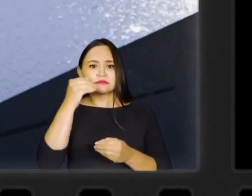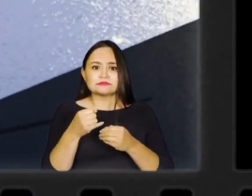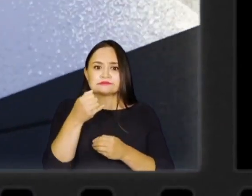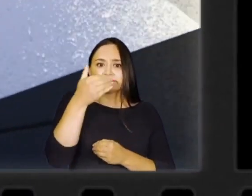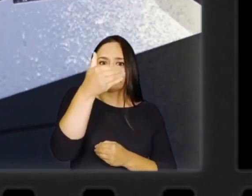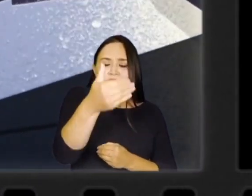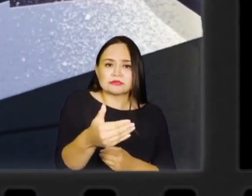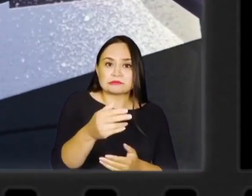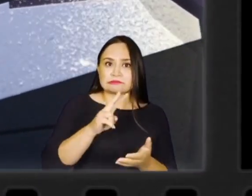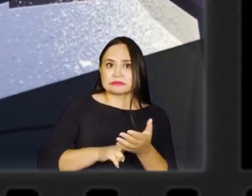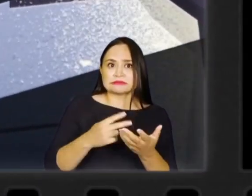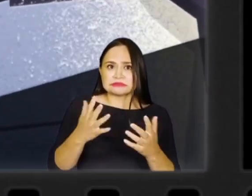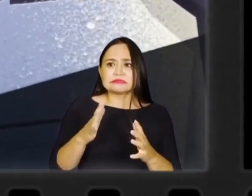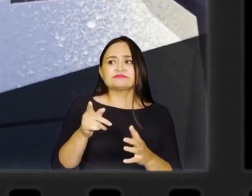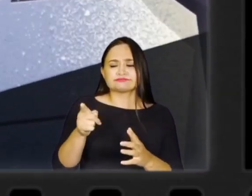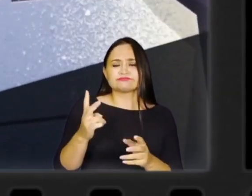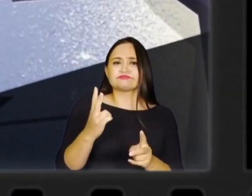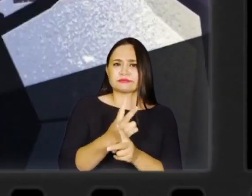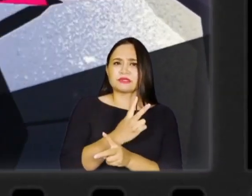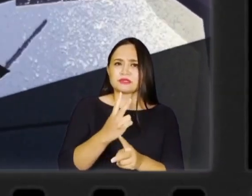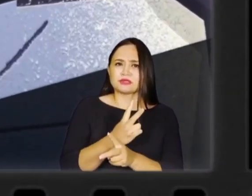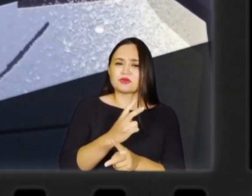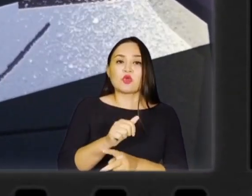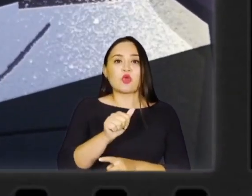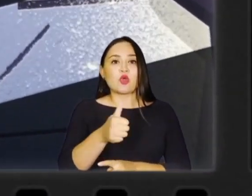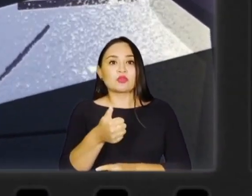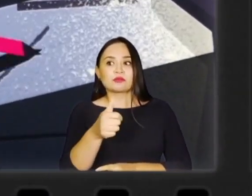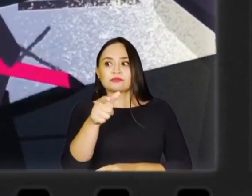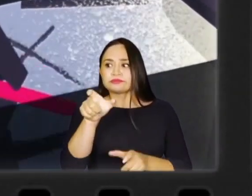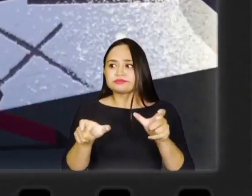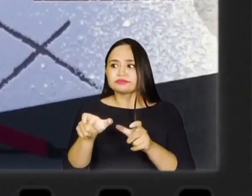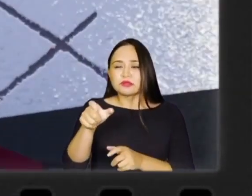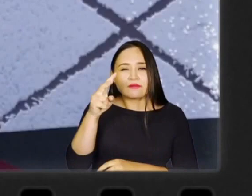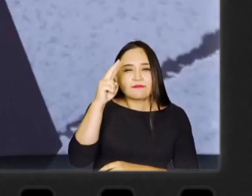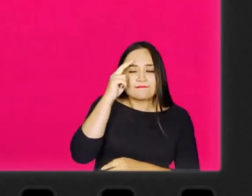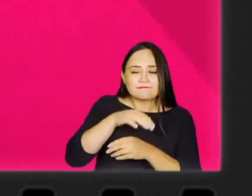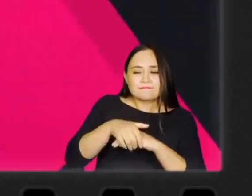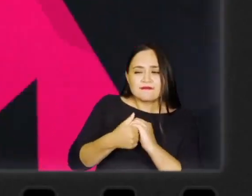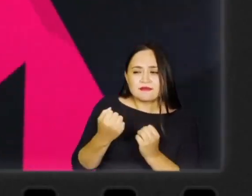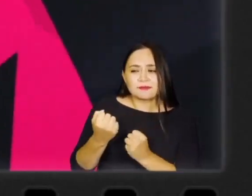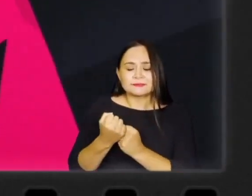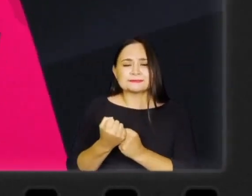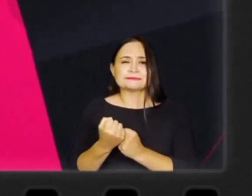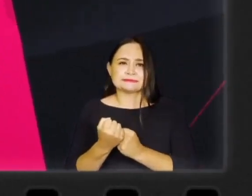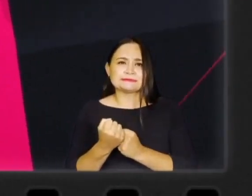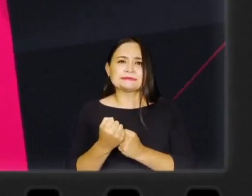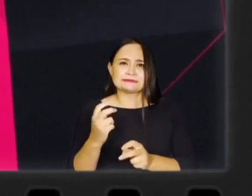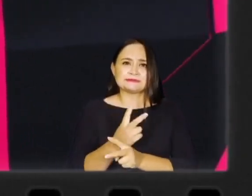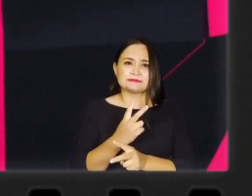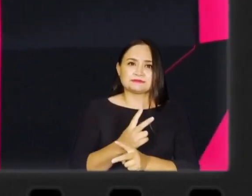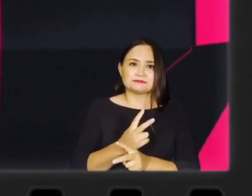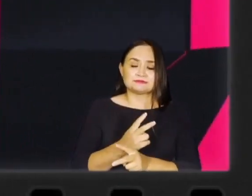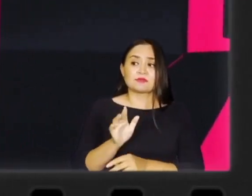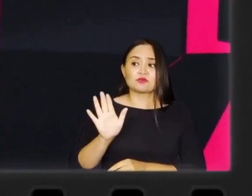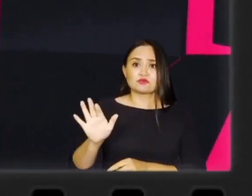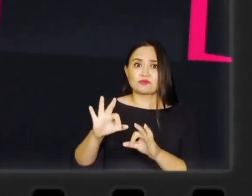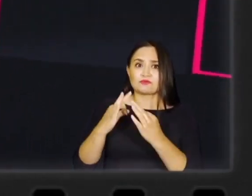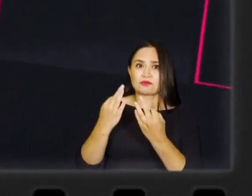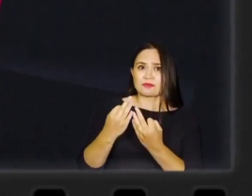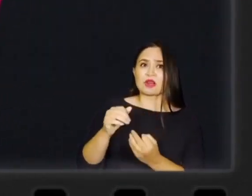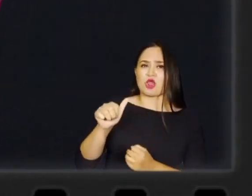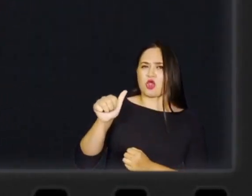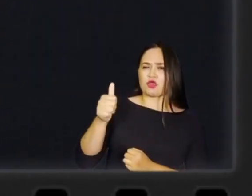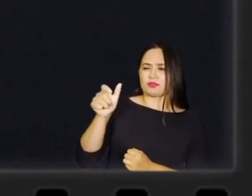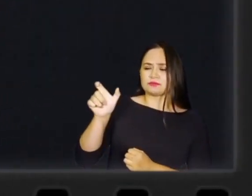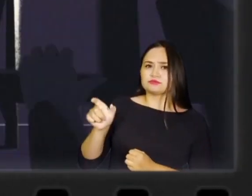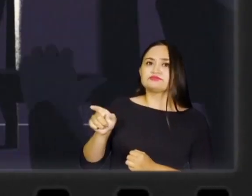Ella conocía de los riesgos de evadir los controles migratorios o solicitar apoyo de coyoteros. A un pariente ya